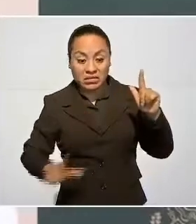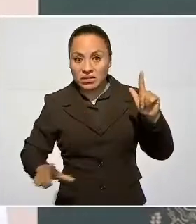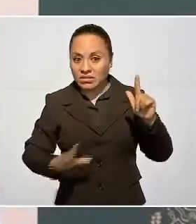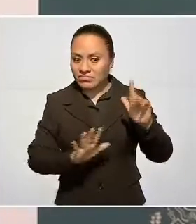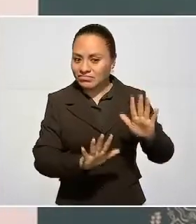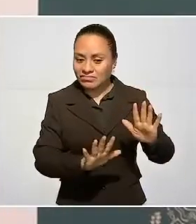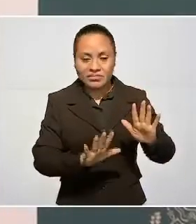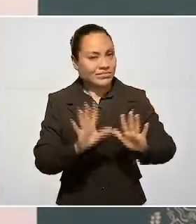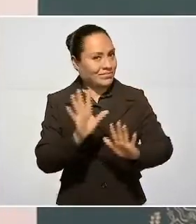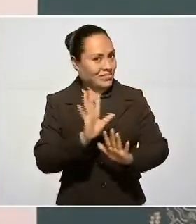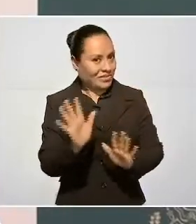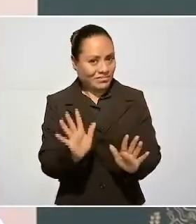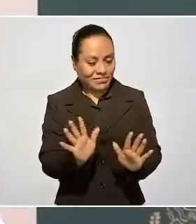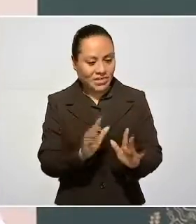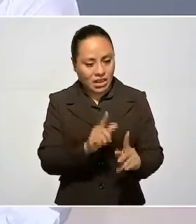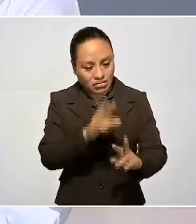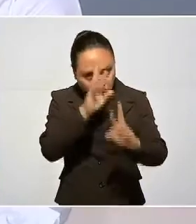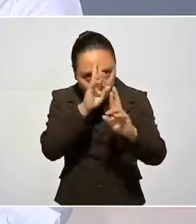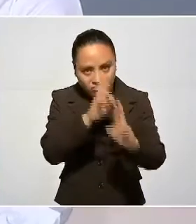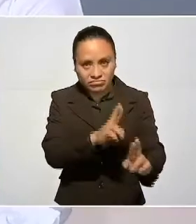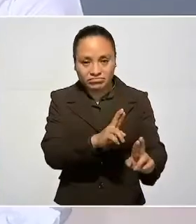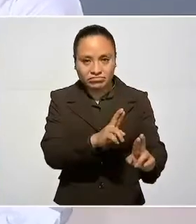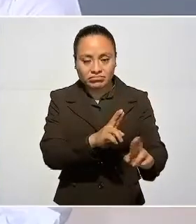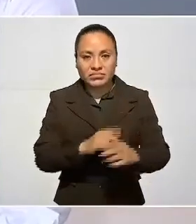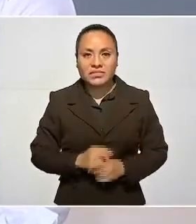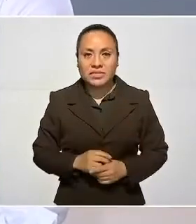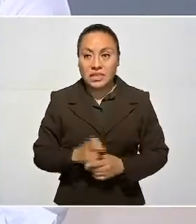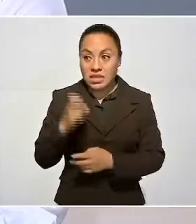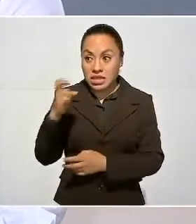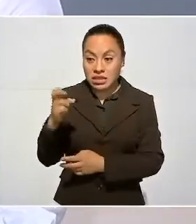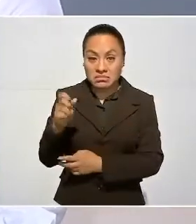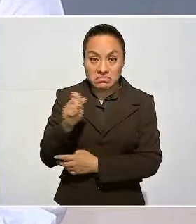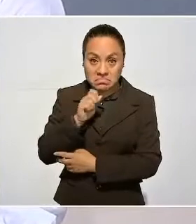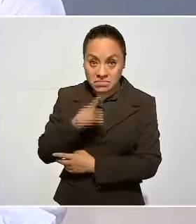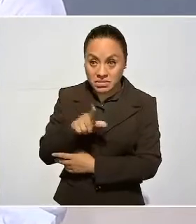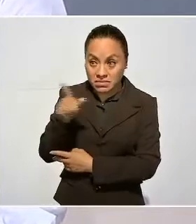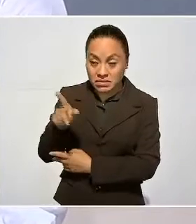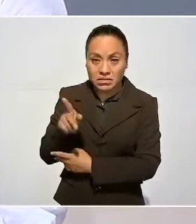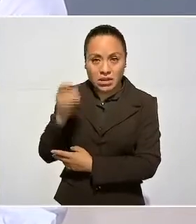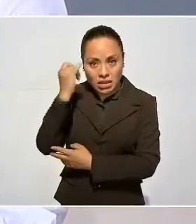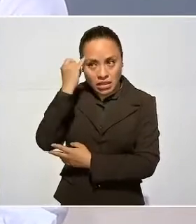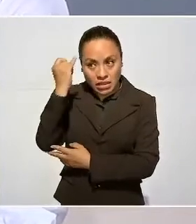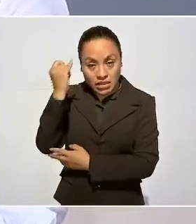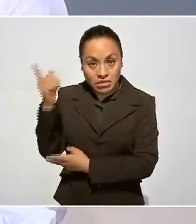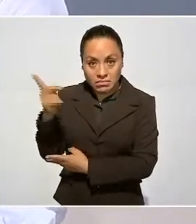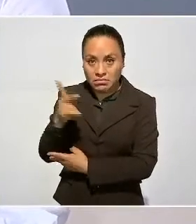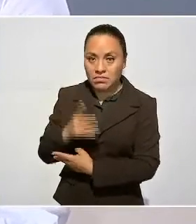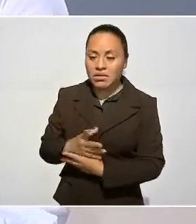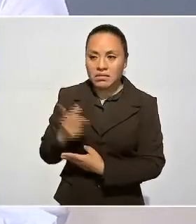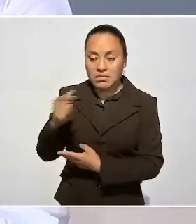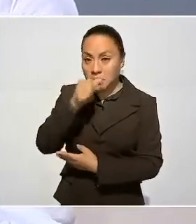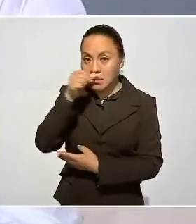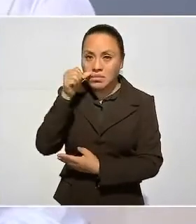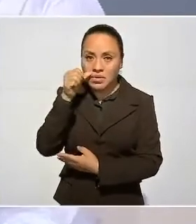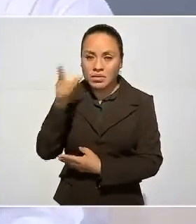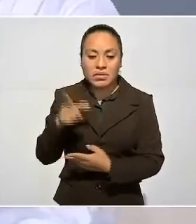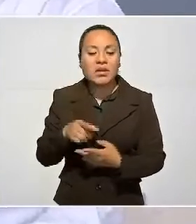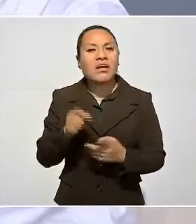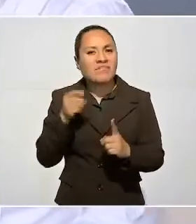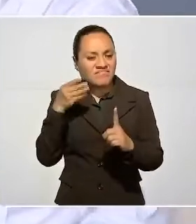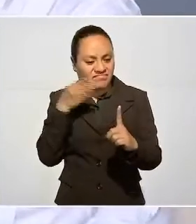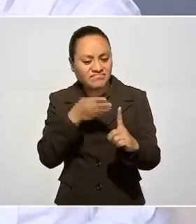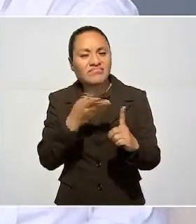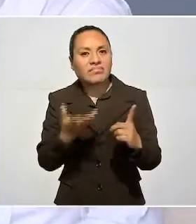razón. Y esas mismas convicciones deben de ser hoy nuestro punto colectivo